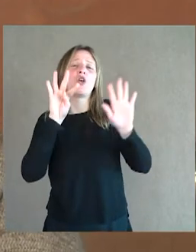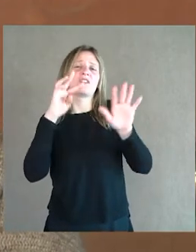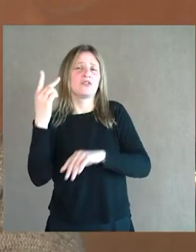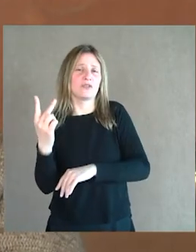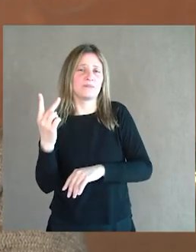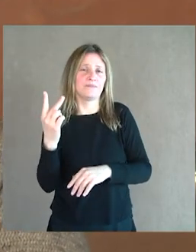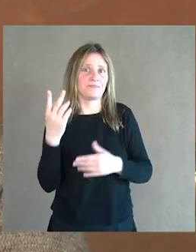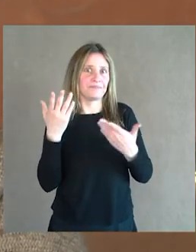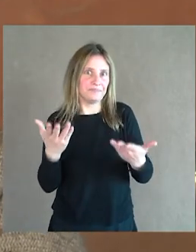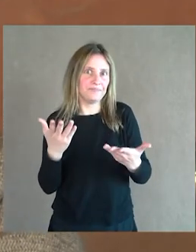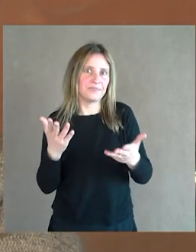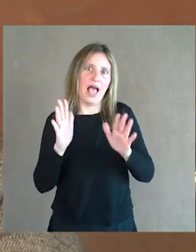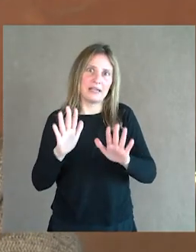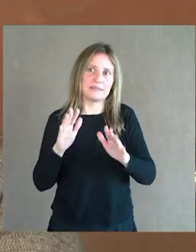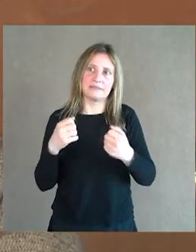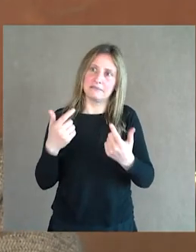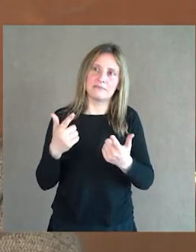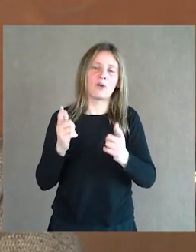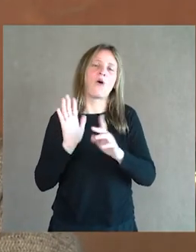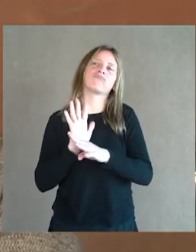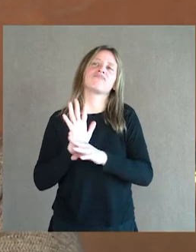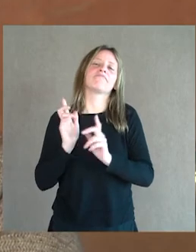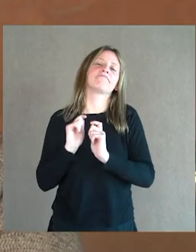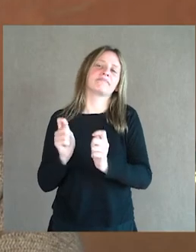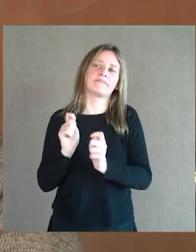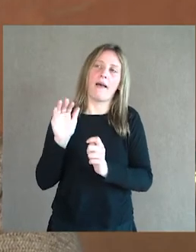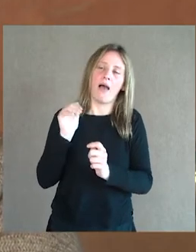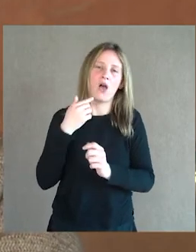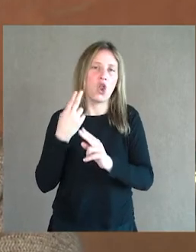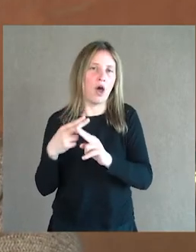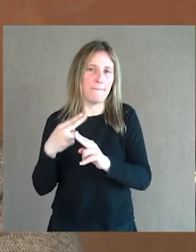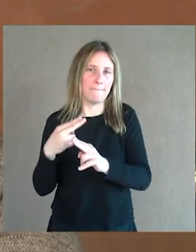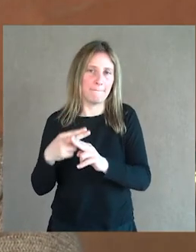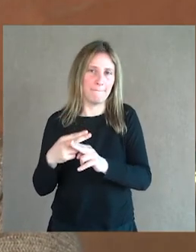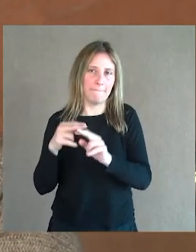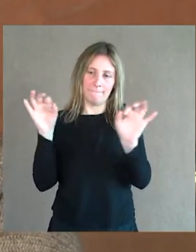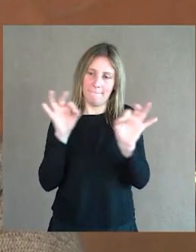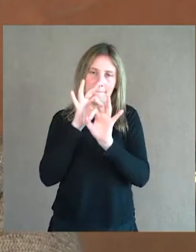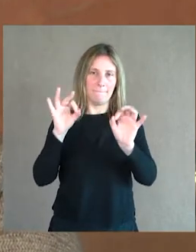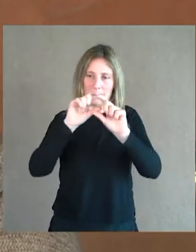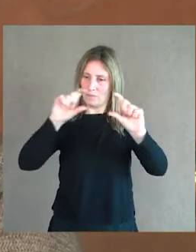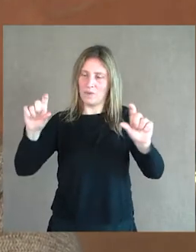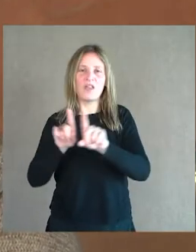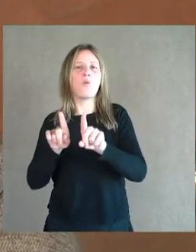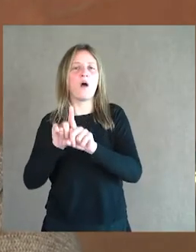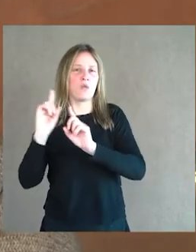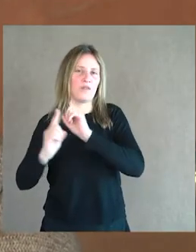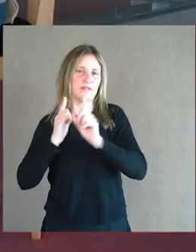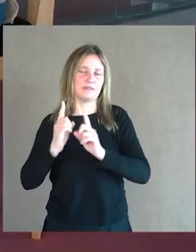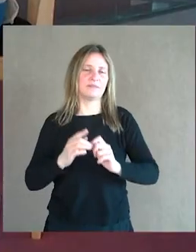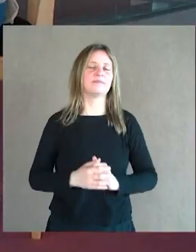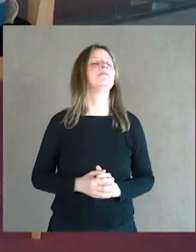por esas circunstancias de último momento que esta Sinfonía lleva este nombre de Oxford.